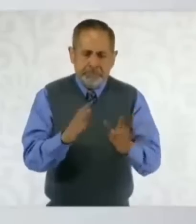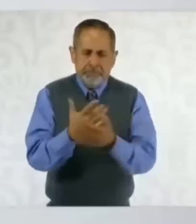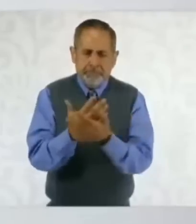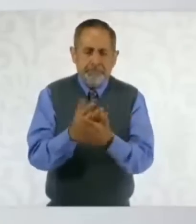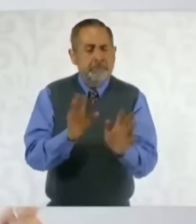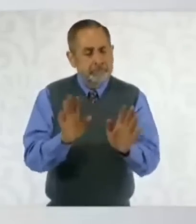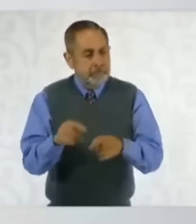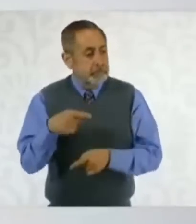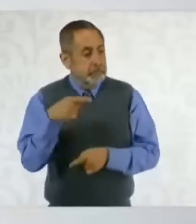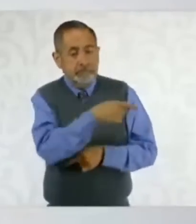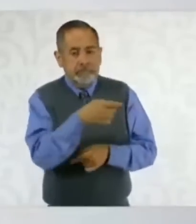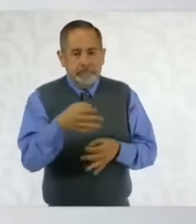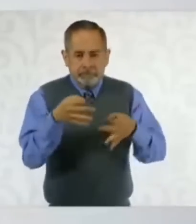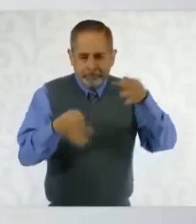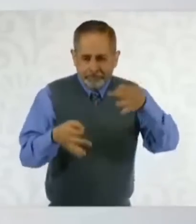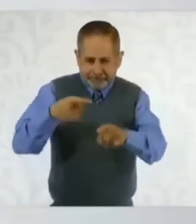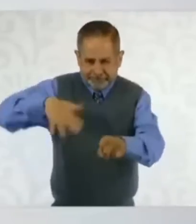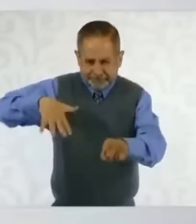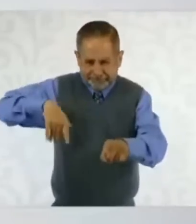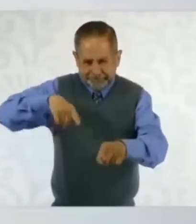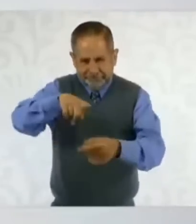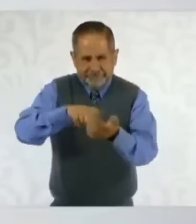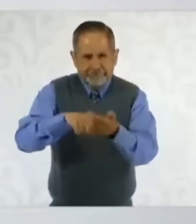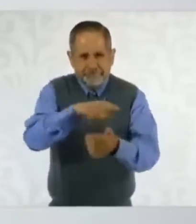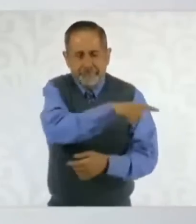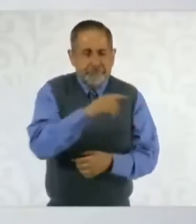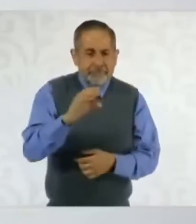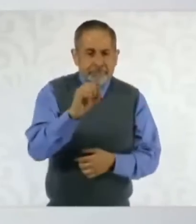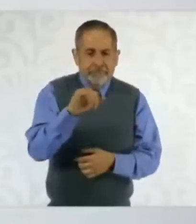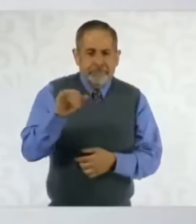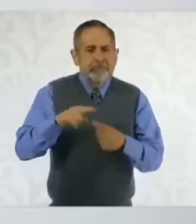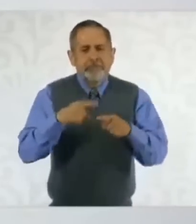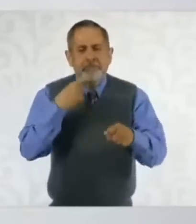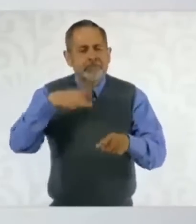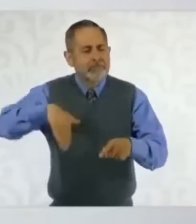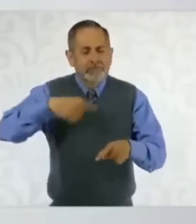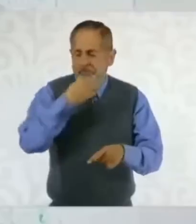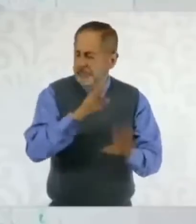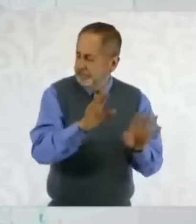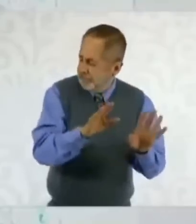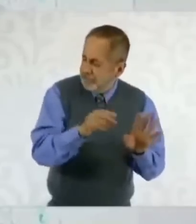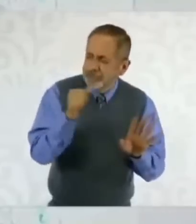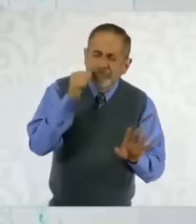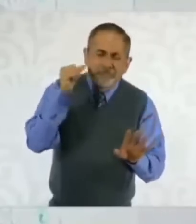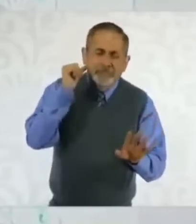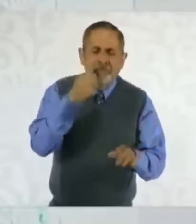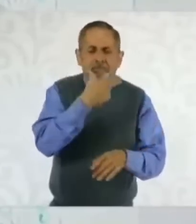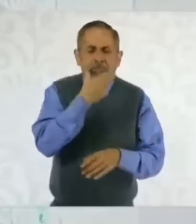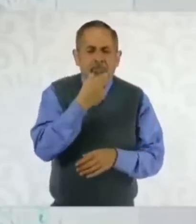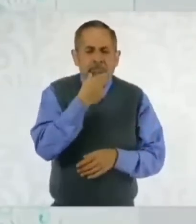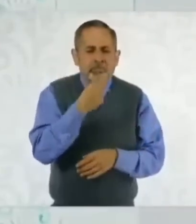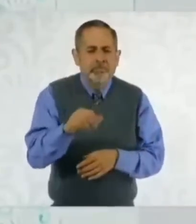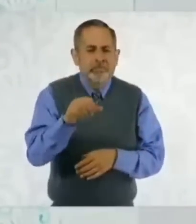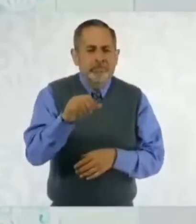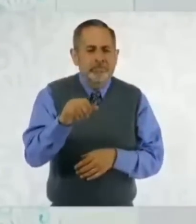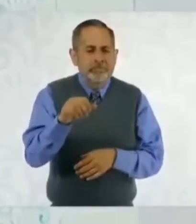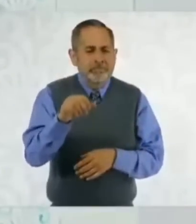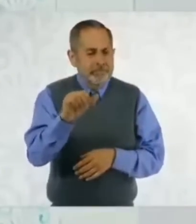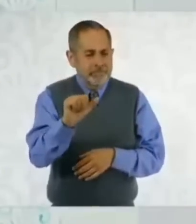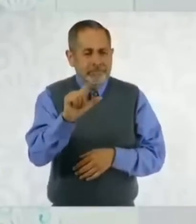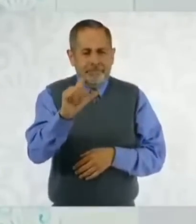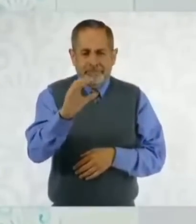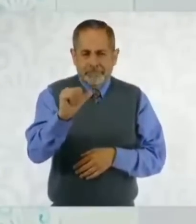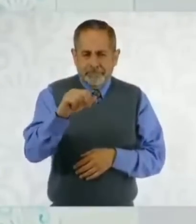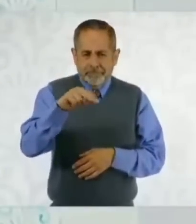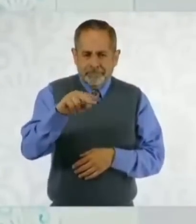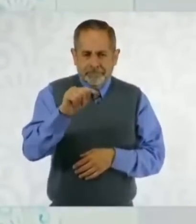el ministro que mencionas, ayer el ministro González Alcántara y Carranca,